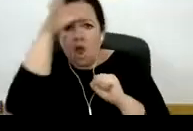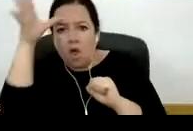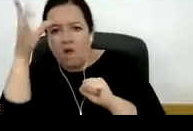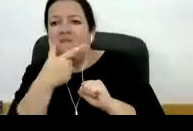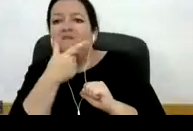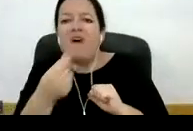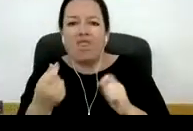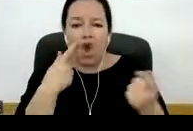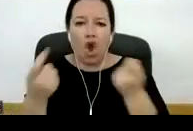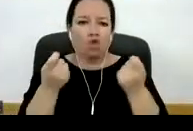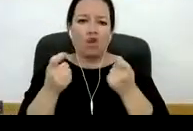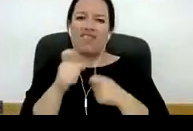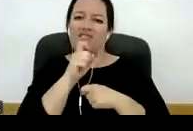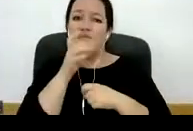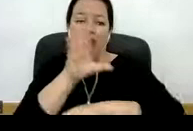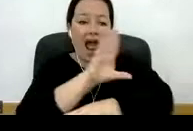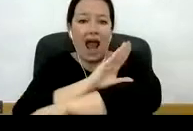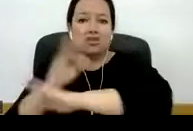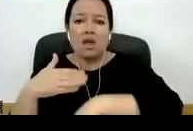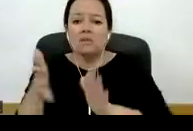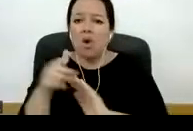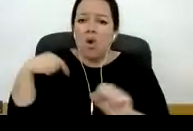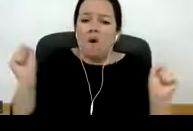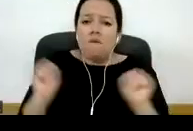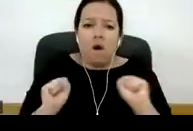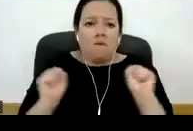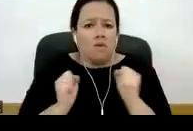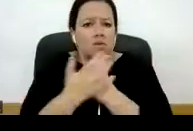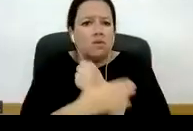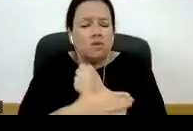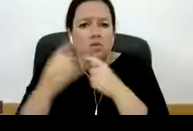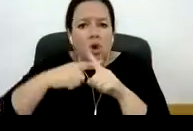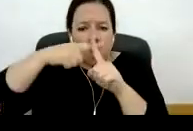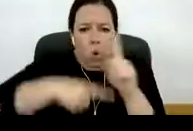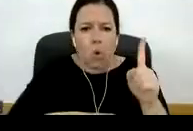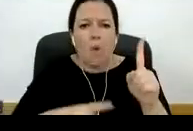calor y tiene más tendencia a la hipotermia, a la bajada de temperatura corporal.